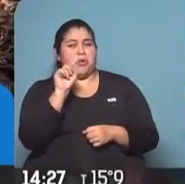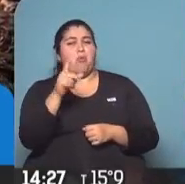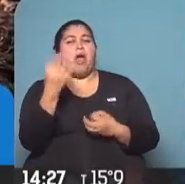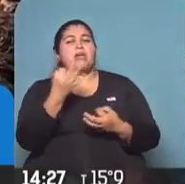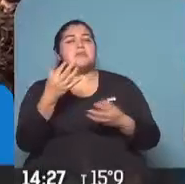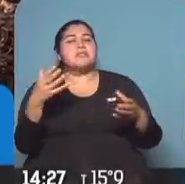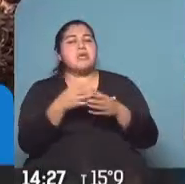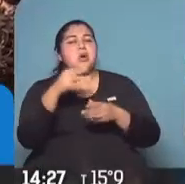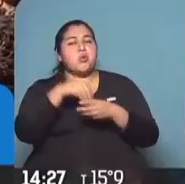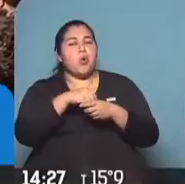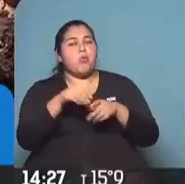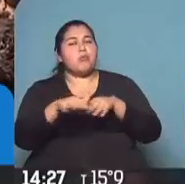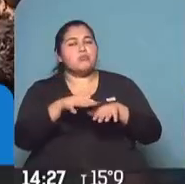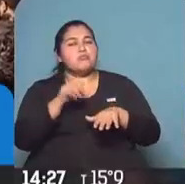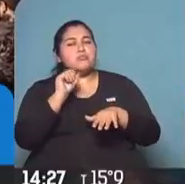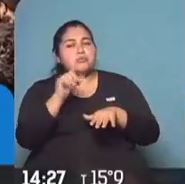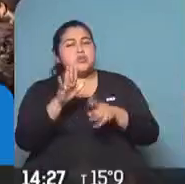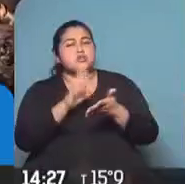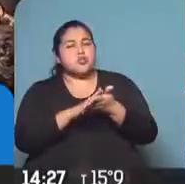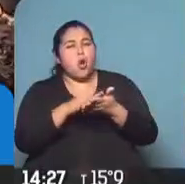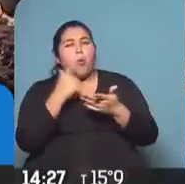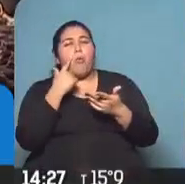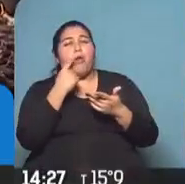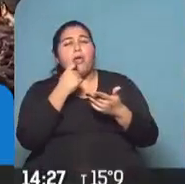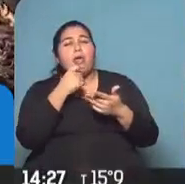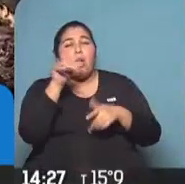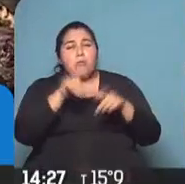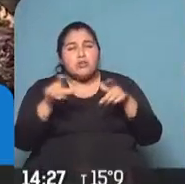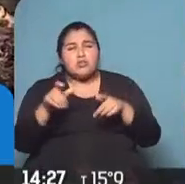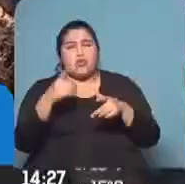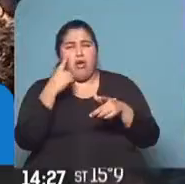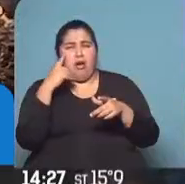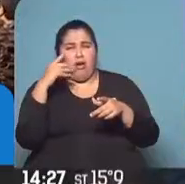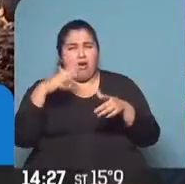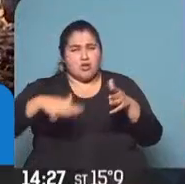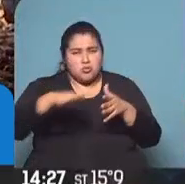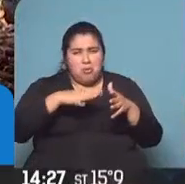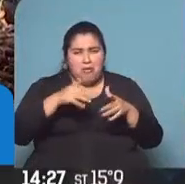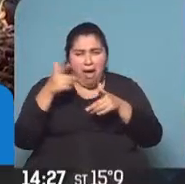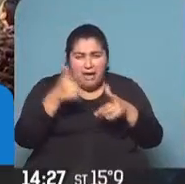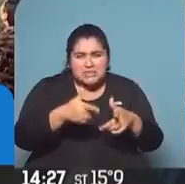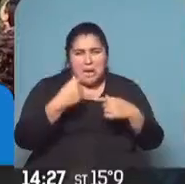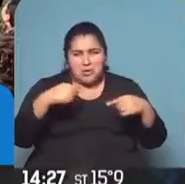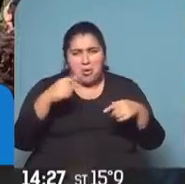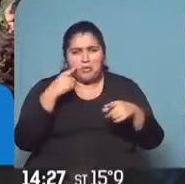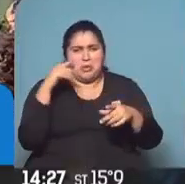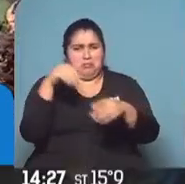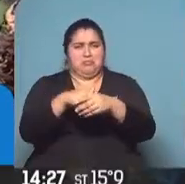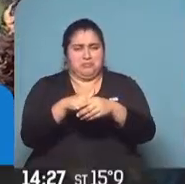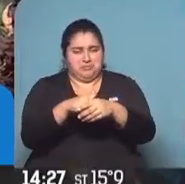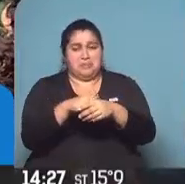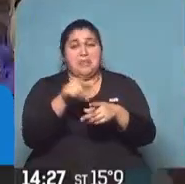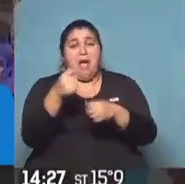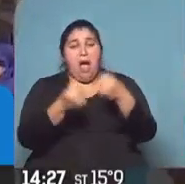para realizar tareas operativas de asalto tomando en zonas urbanas de inhóspitas asimismo lo hace un